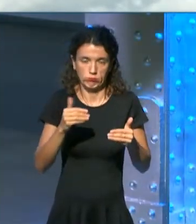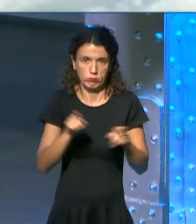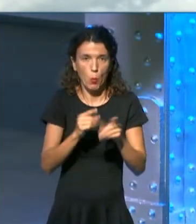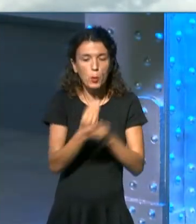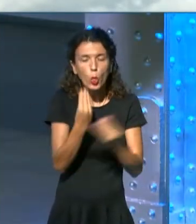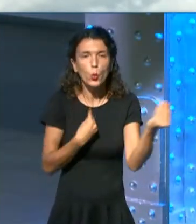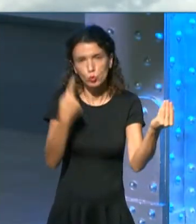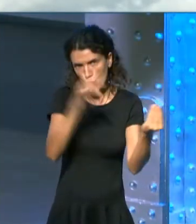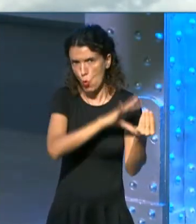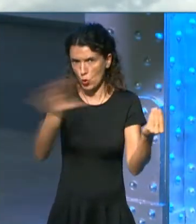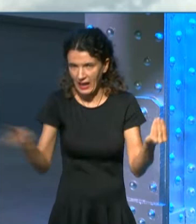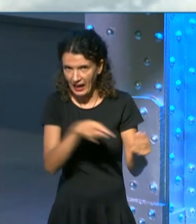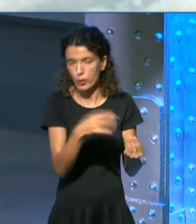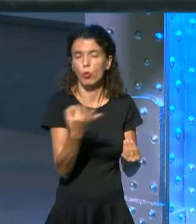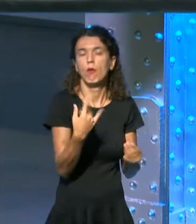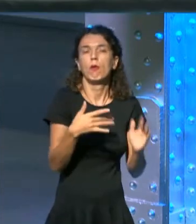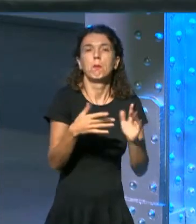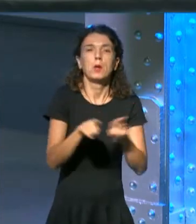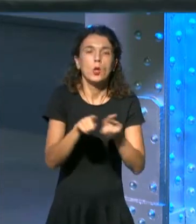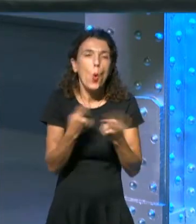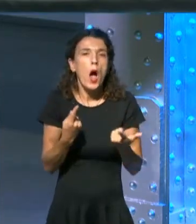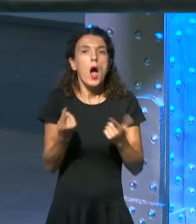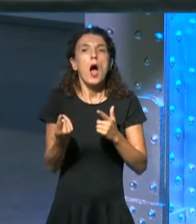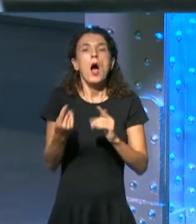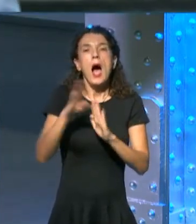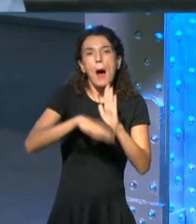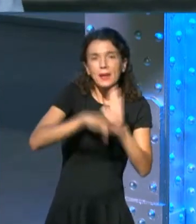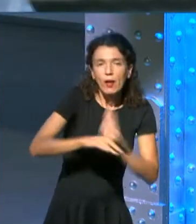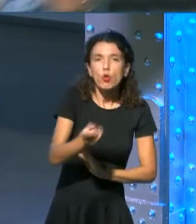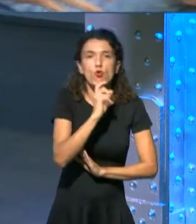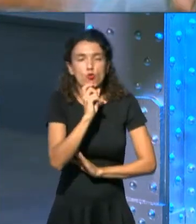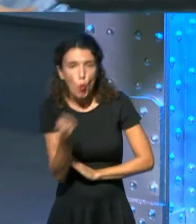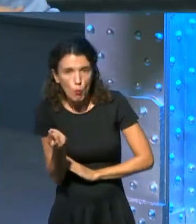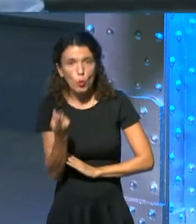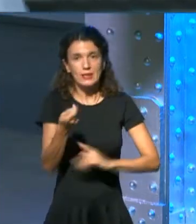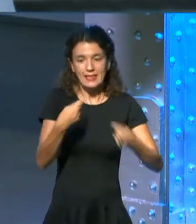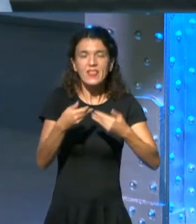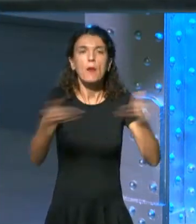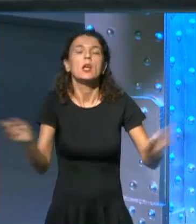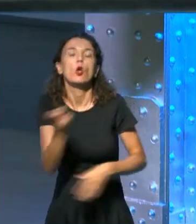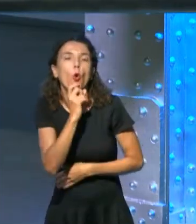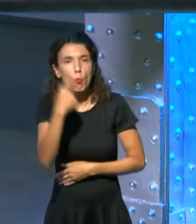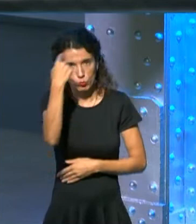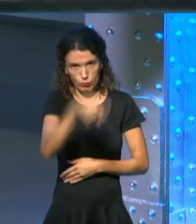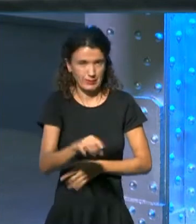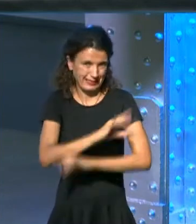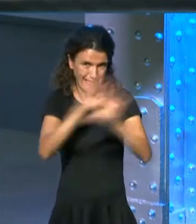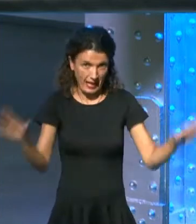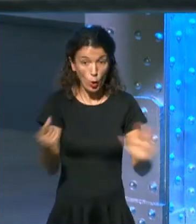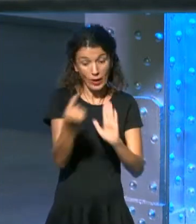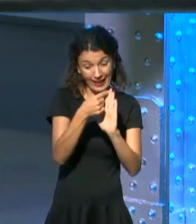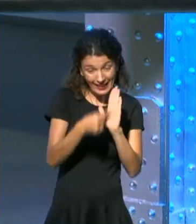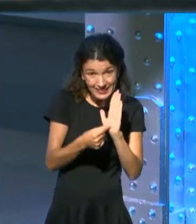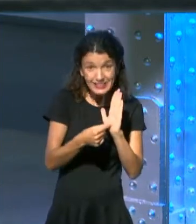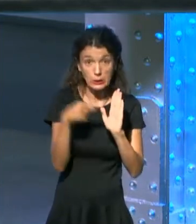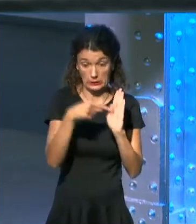producto, tenemos clarísimo cómo va a ser nuestra aplicación, cómo va a ser la tienda que queremos abrir. Con esos requisitos